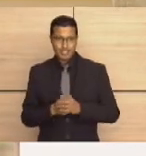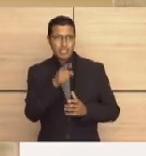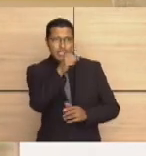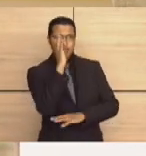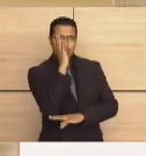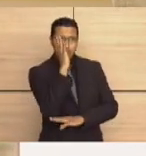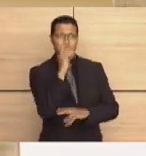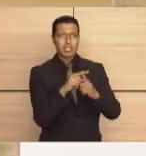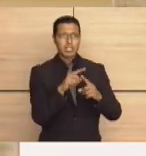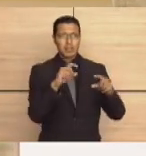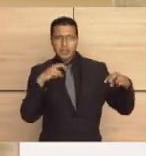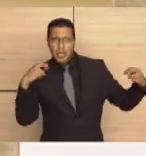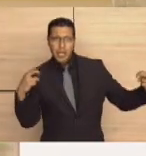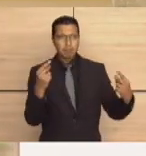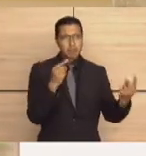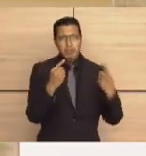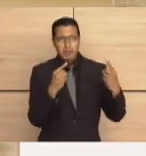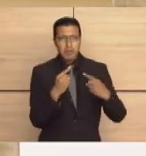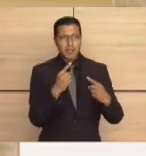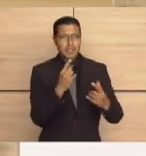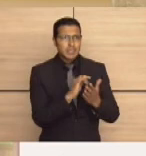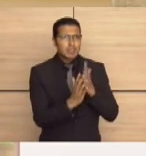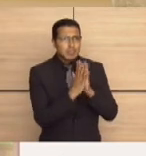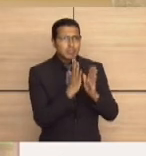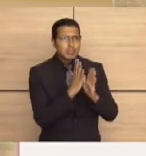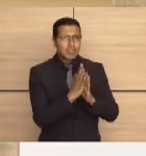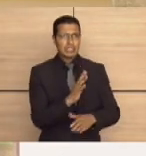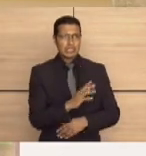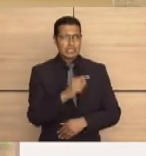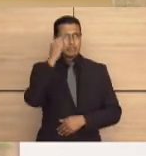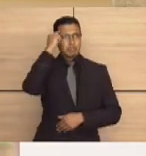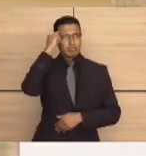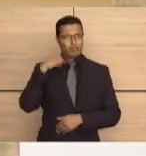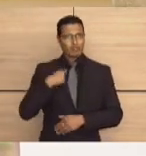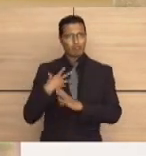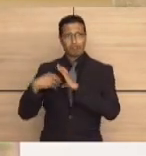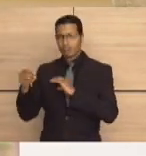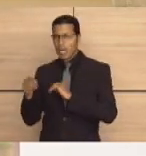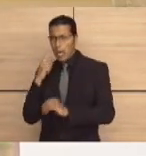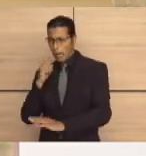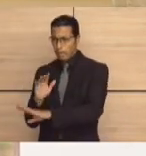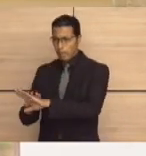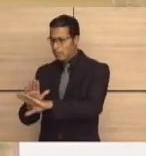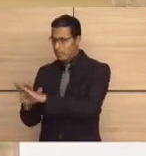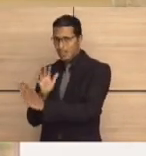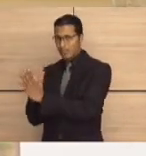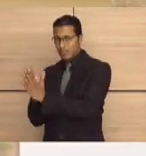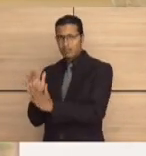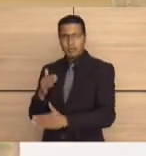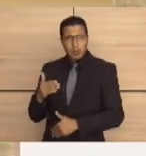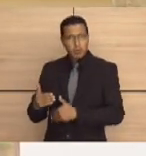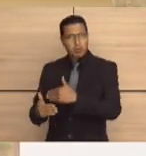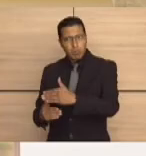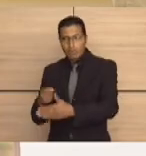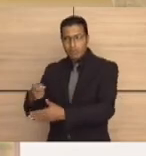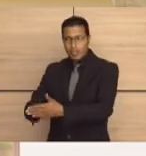escuchamos, lo podamos difundir, lo podamos contar y podamos implementar pequeños cambios. Pequeños cambios suman,